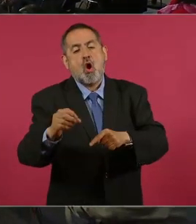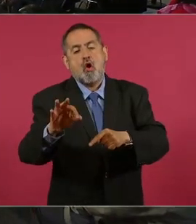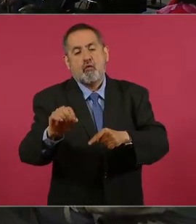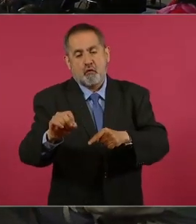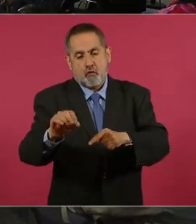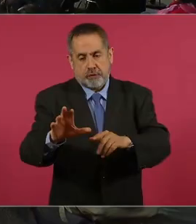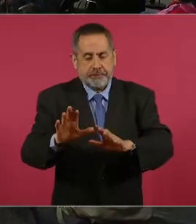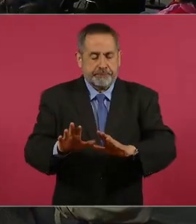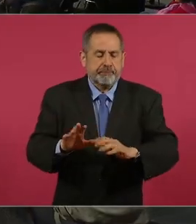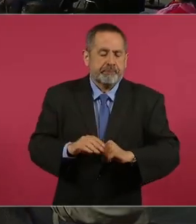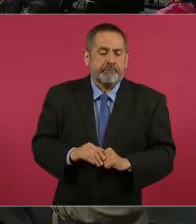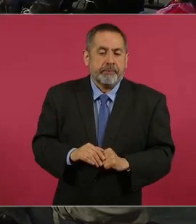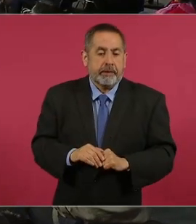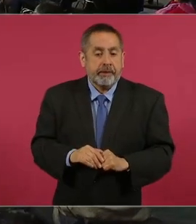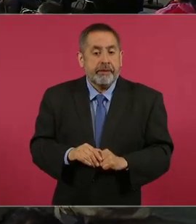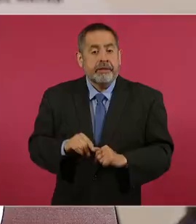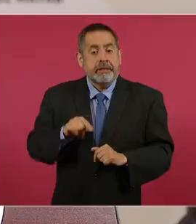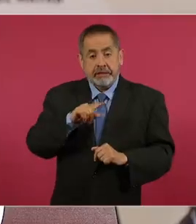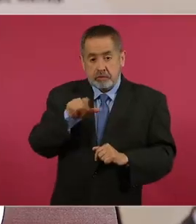Luego comunica